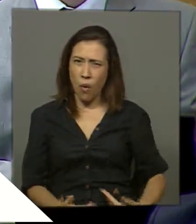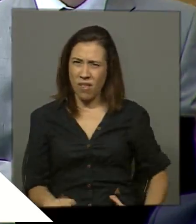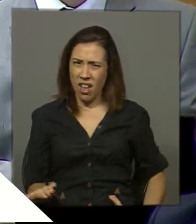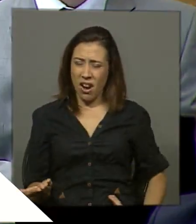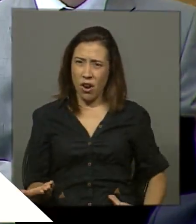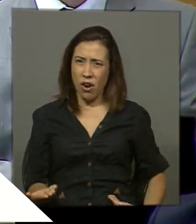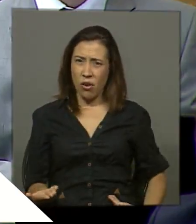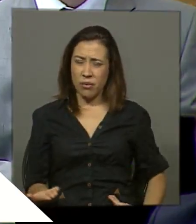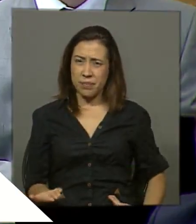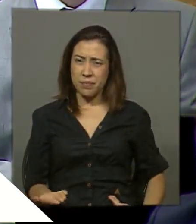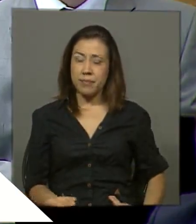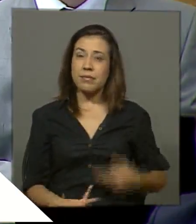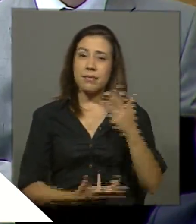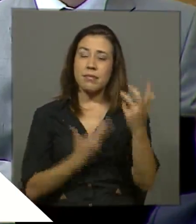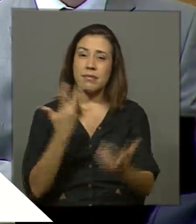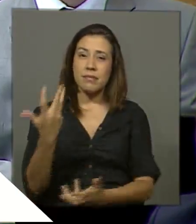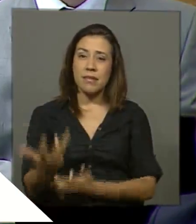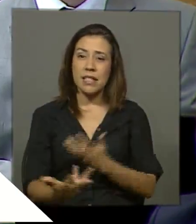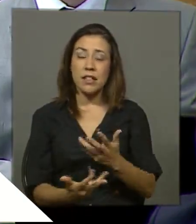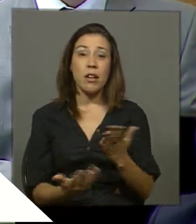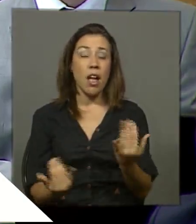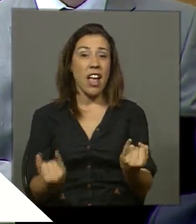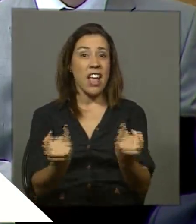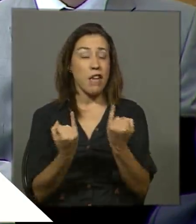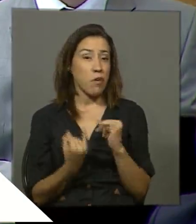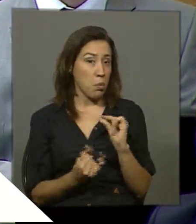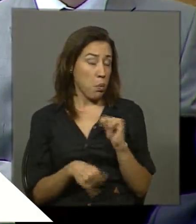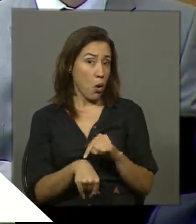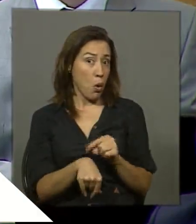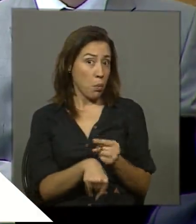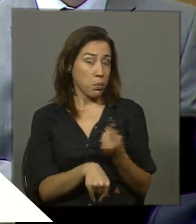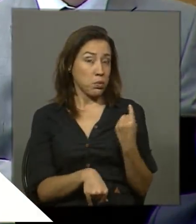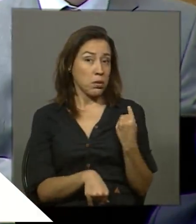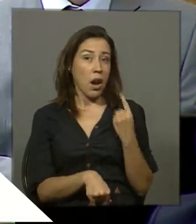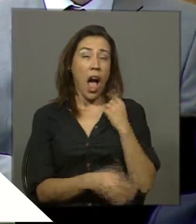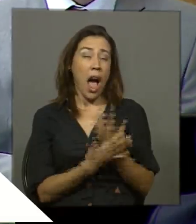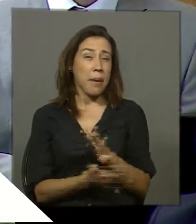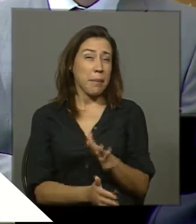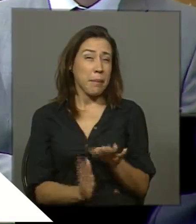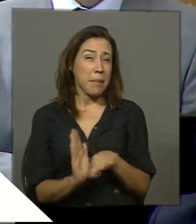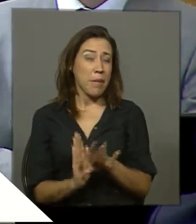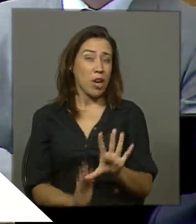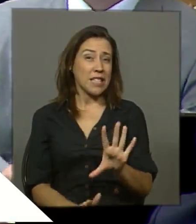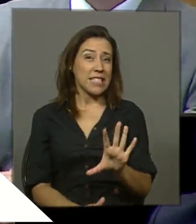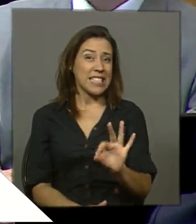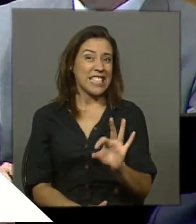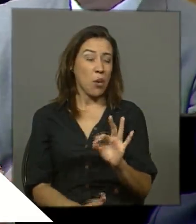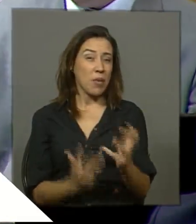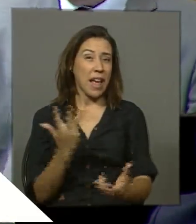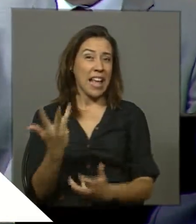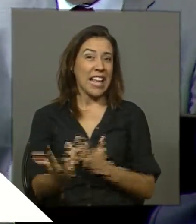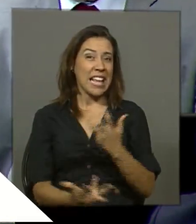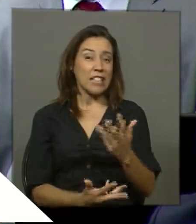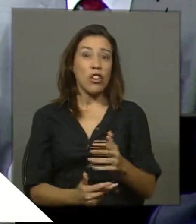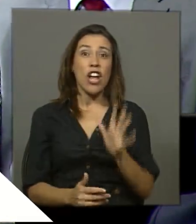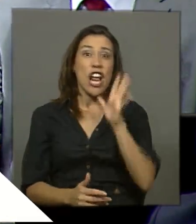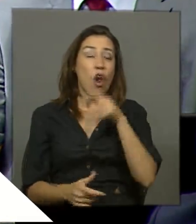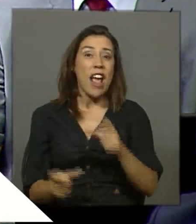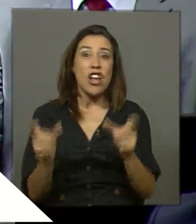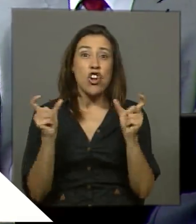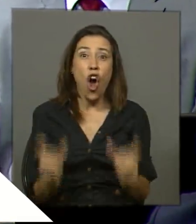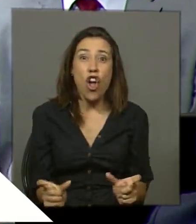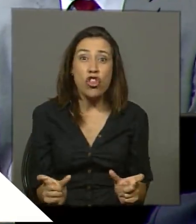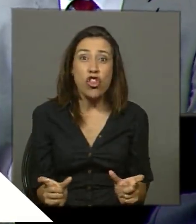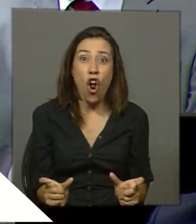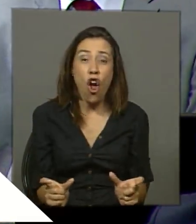presidente los incendios seg información hasta hace pocos minutos atrás habían al menos 50 incendios descontrolados